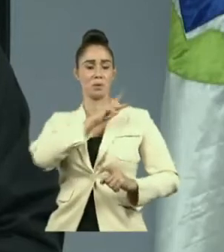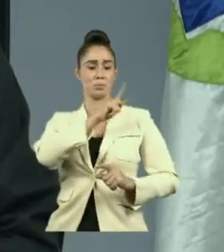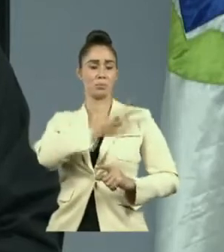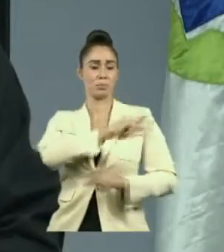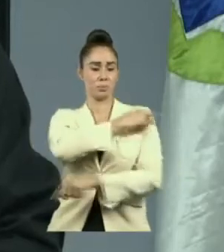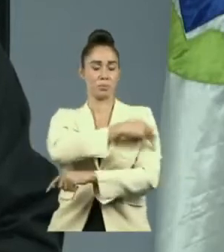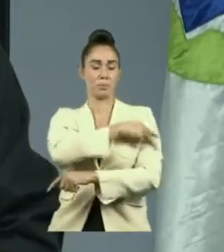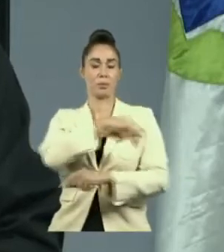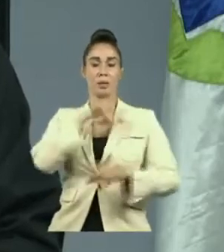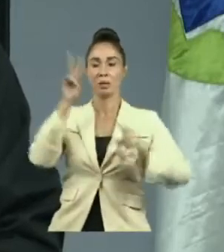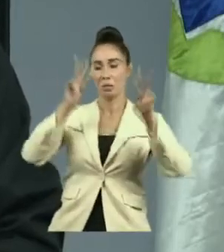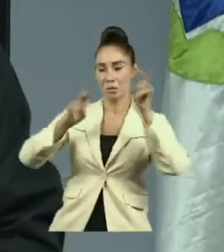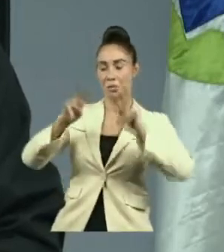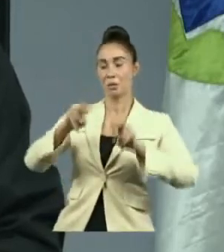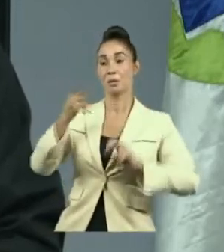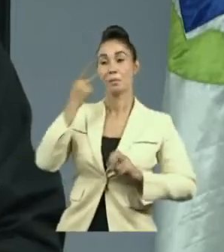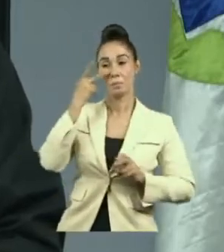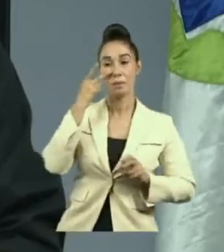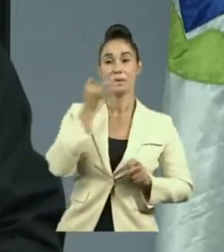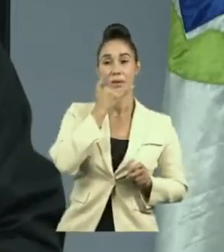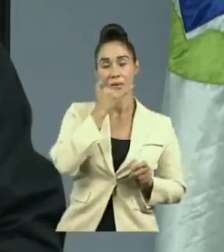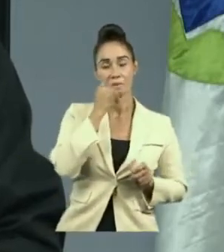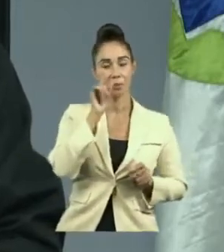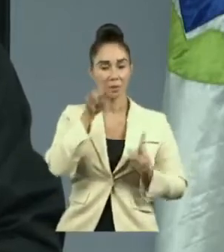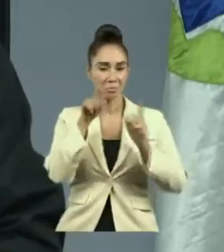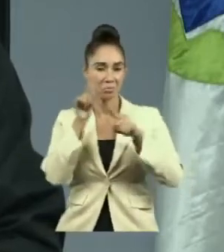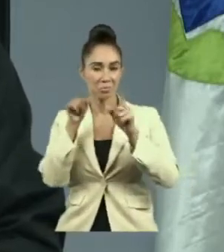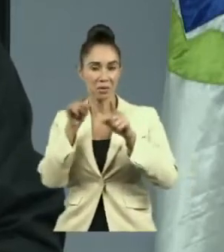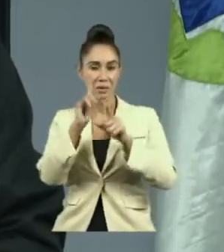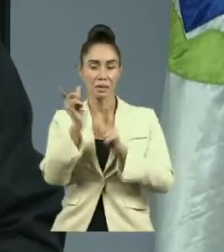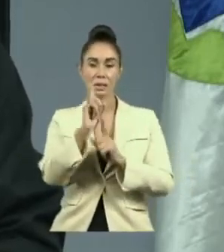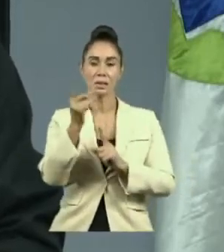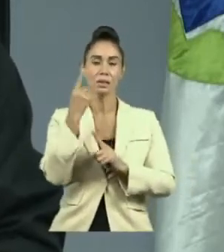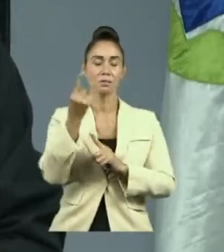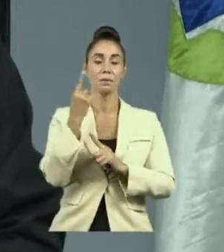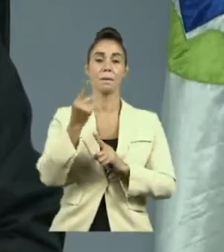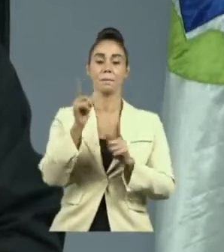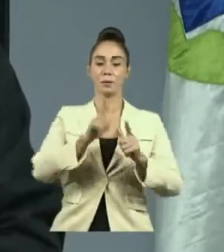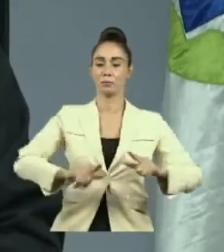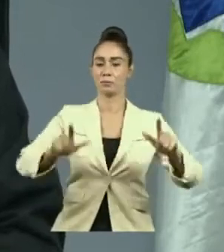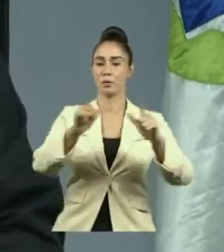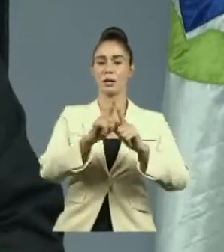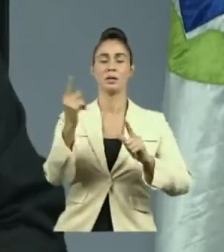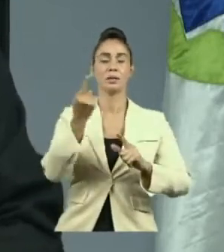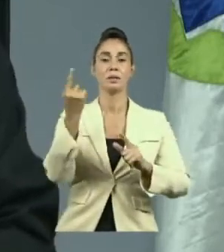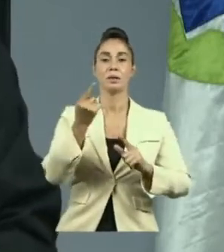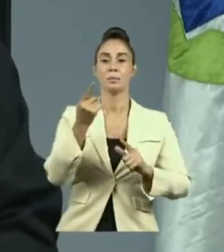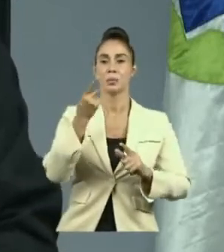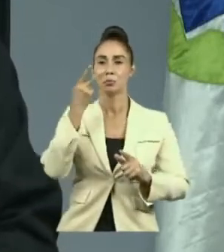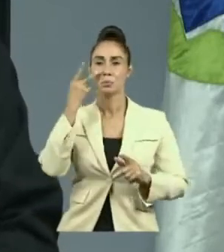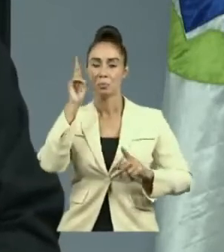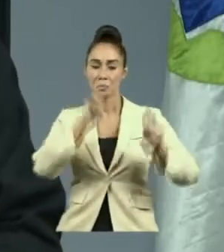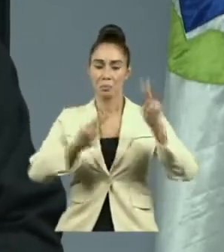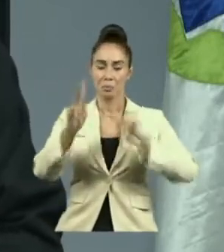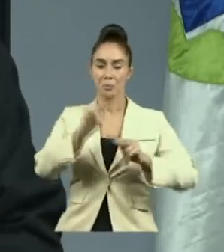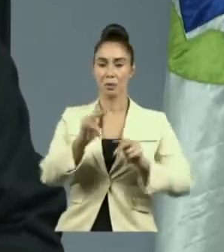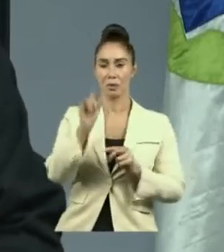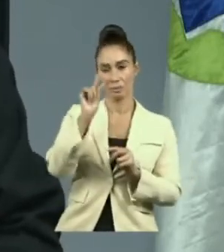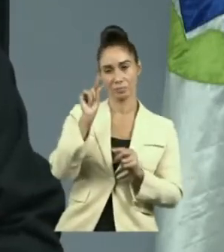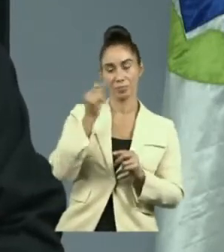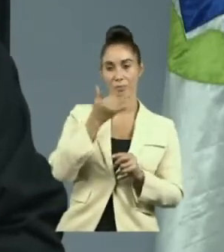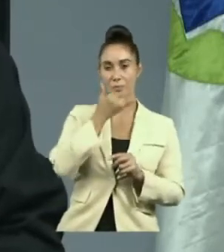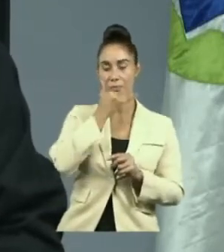inspección de la más vigorosa algo vamos a encontrar y algo encontramos permanentemente en esas inspecciones el